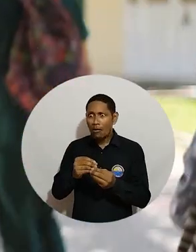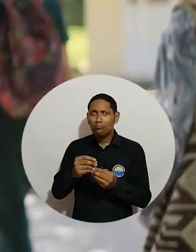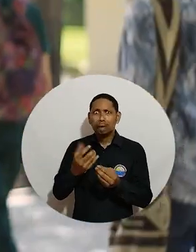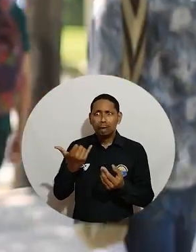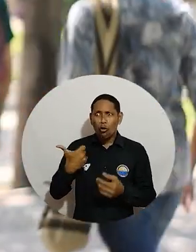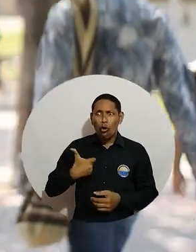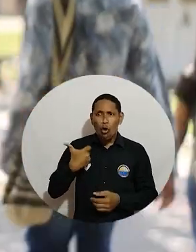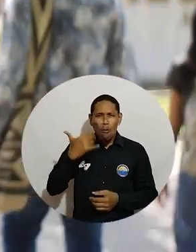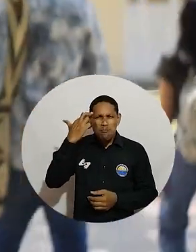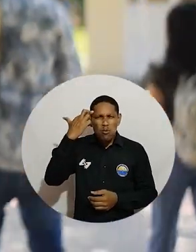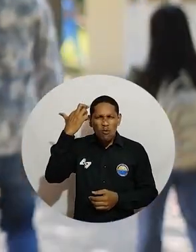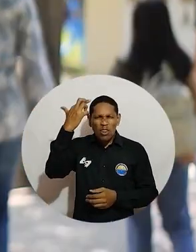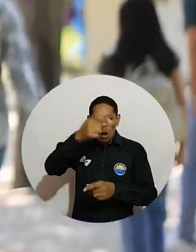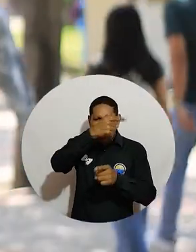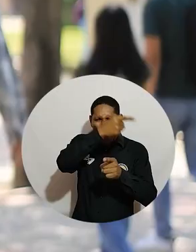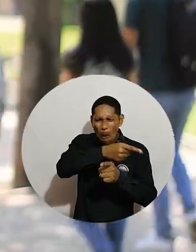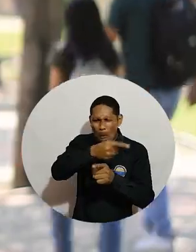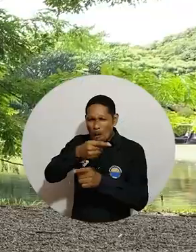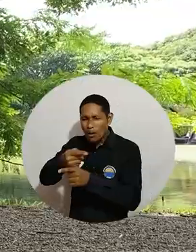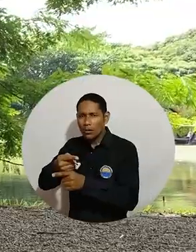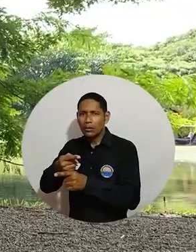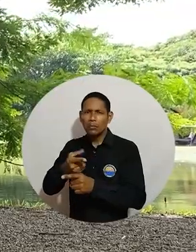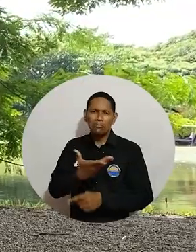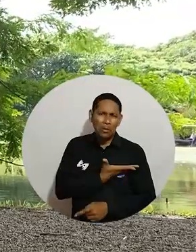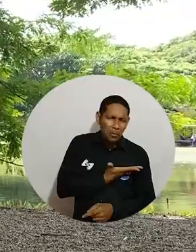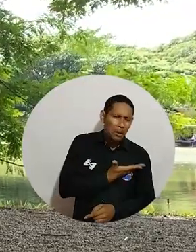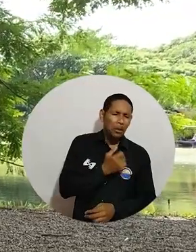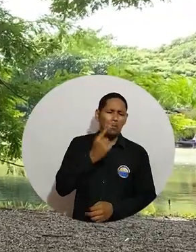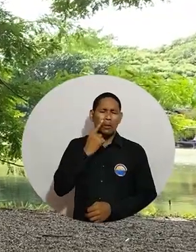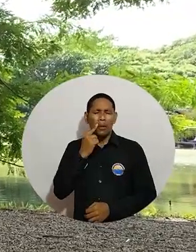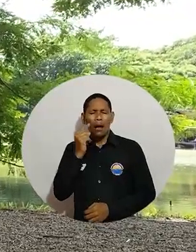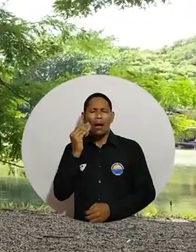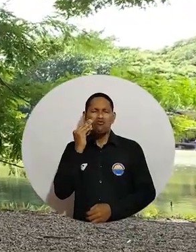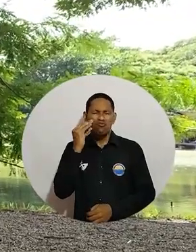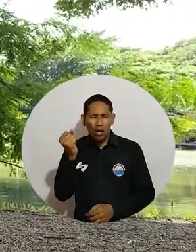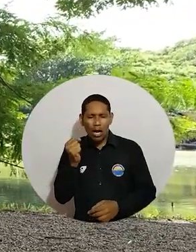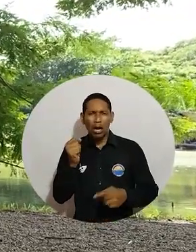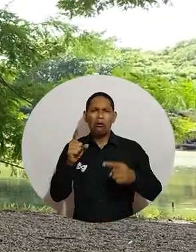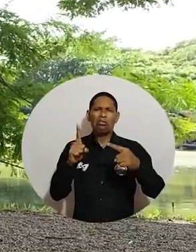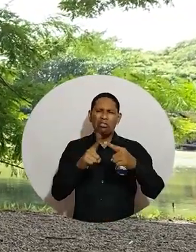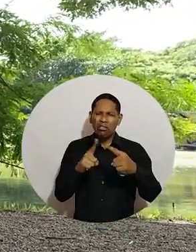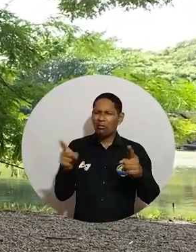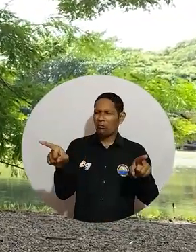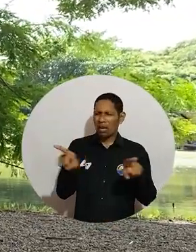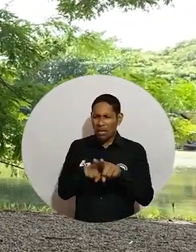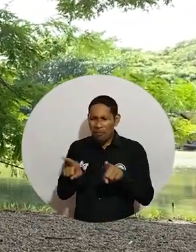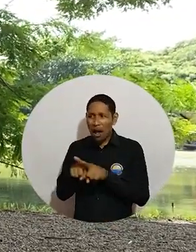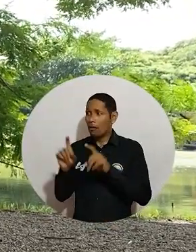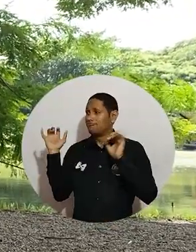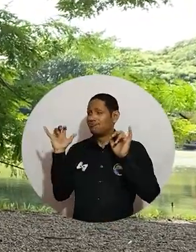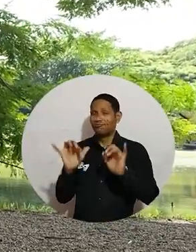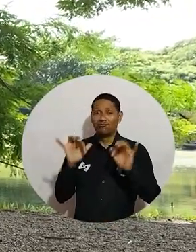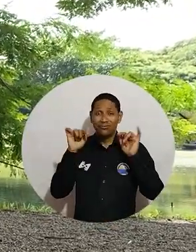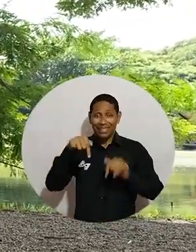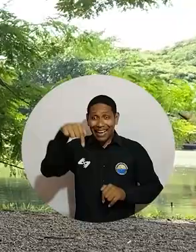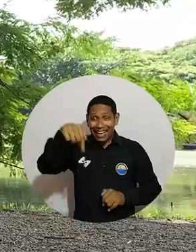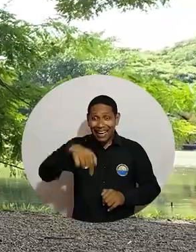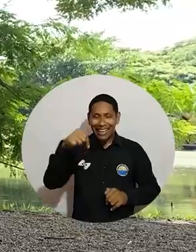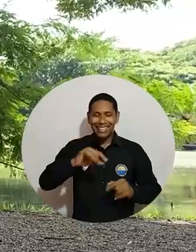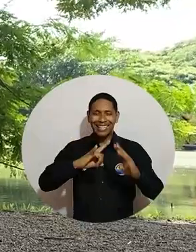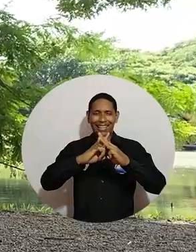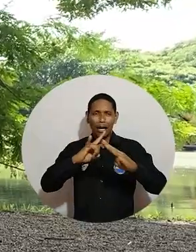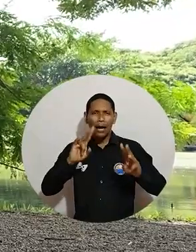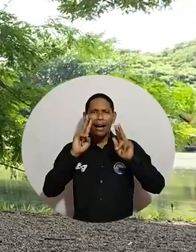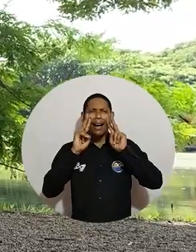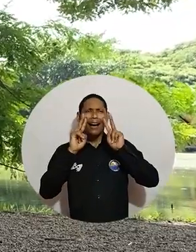de los logros de miles de nuevos profesionales. Madres, padres, abuelos, tíos y hermanos llegaron hasta el campus para